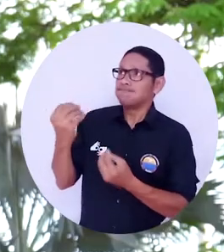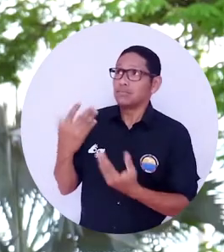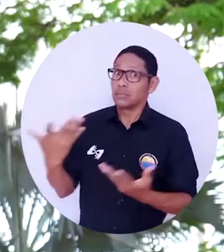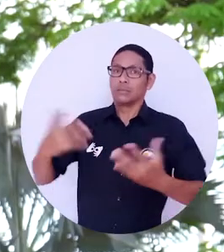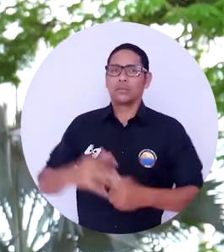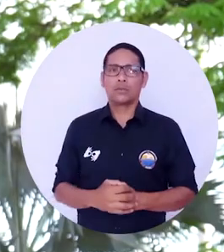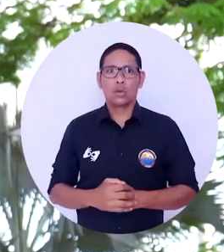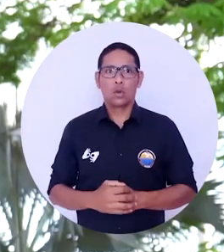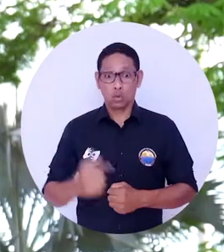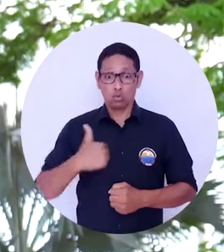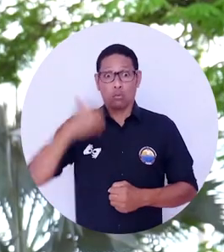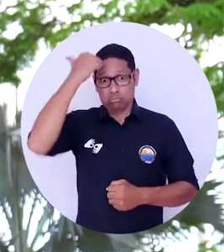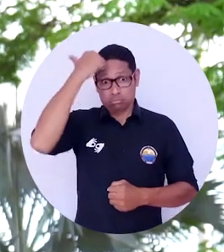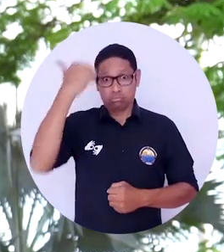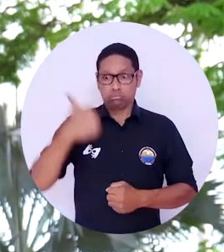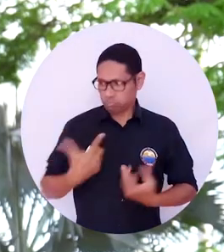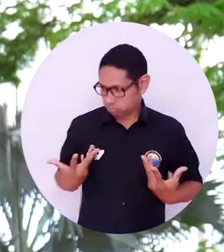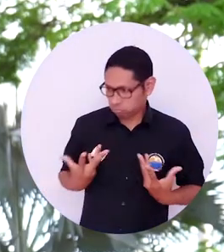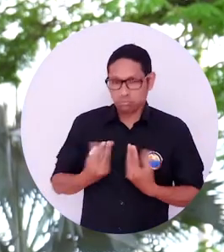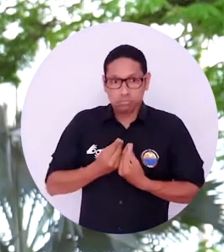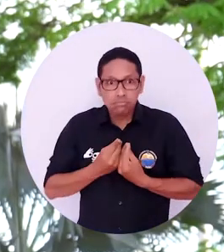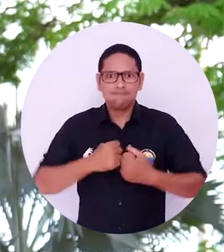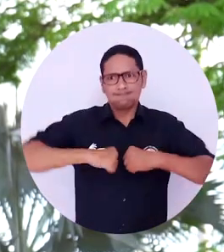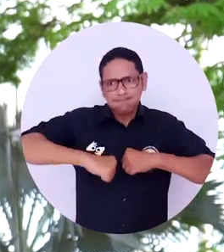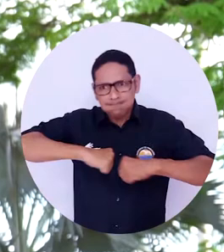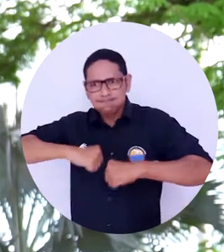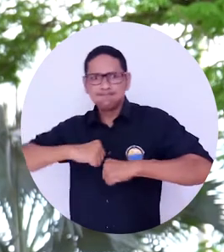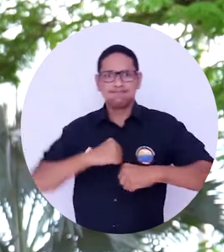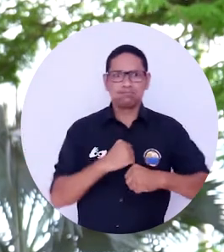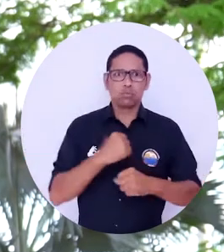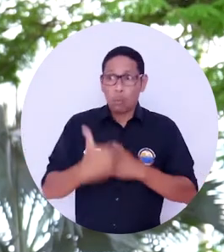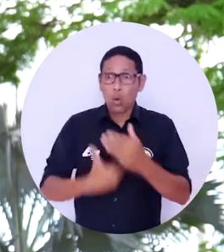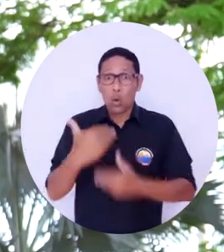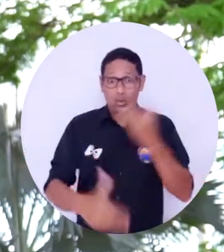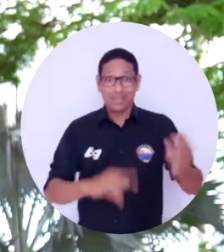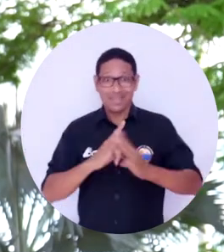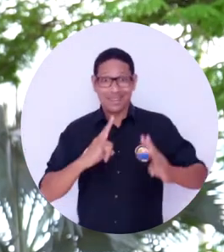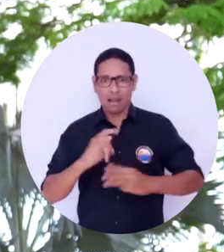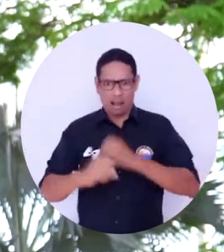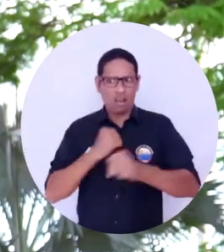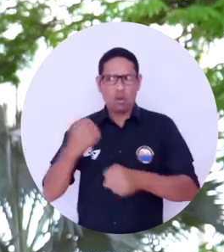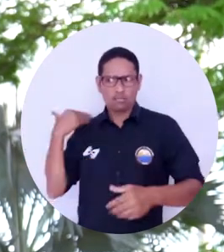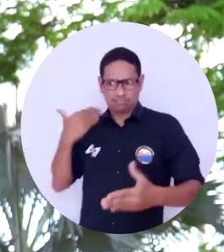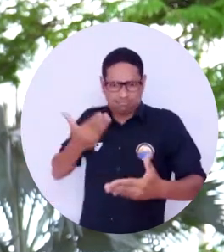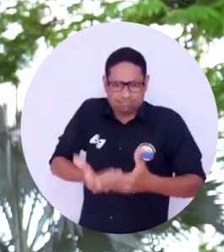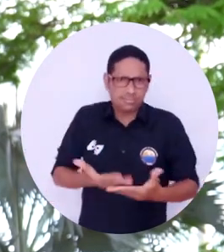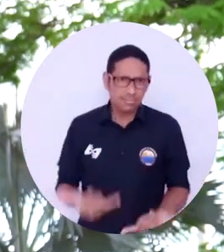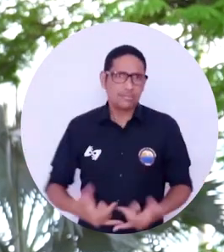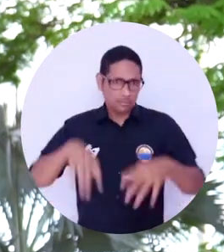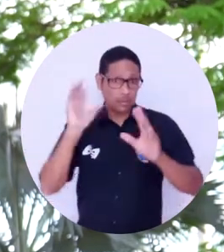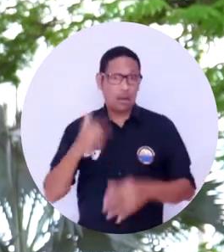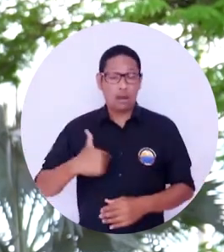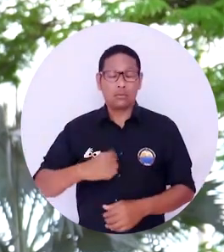Yo marcho porque soy docente y porque acompaño los procesos que se están dando dentro de esta universidad desde hace muchos años. En estos